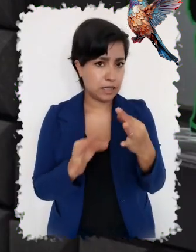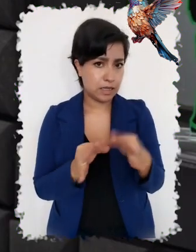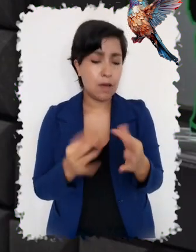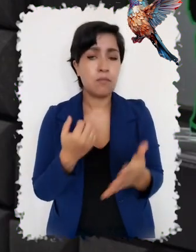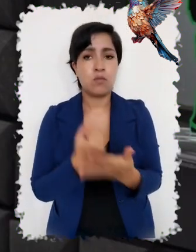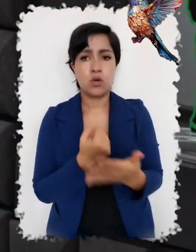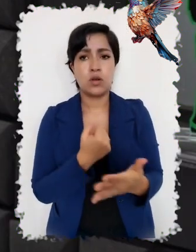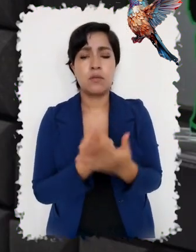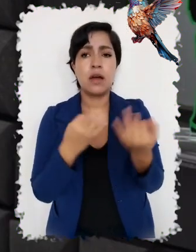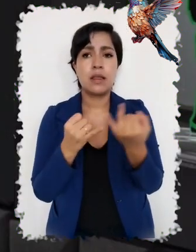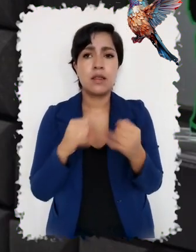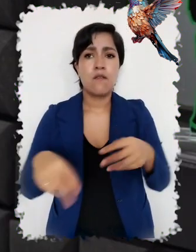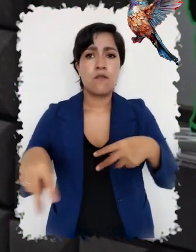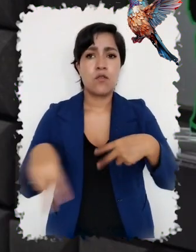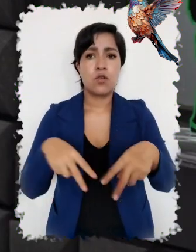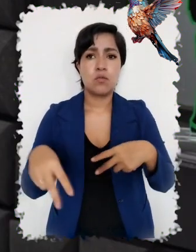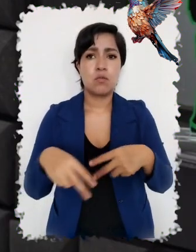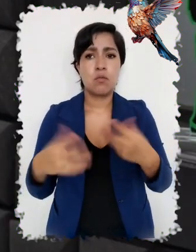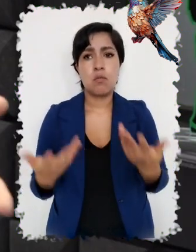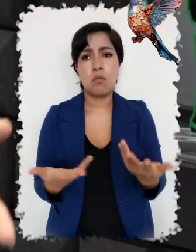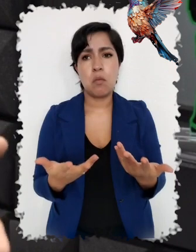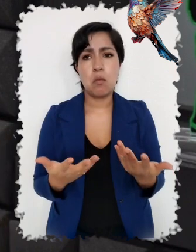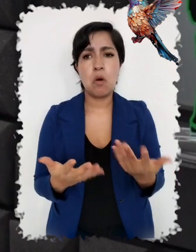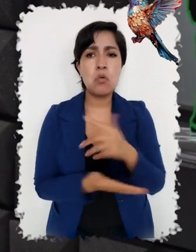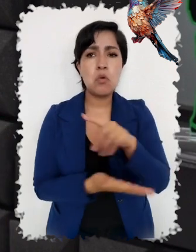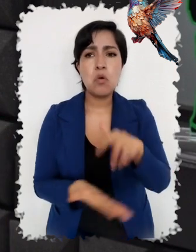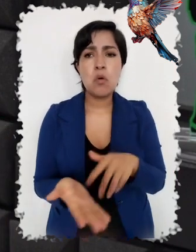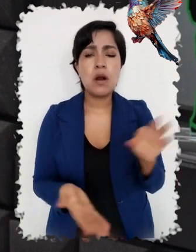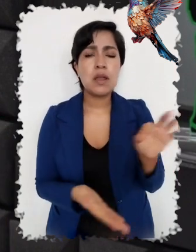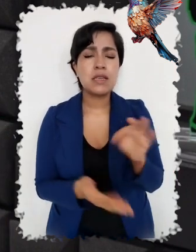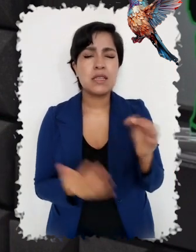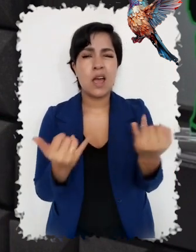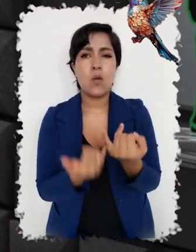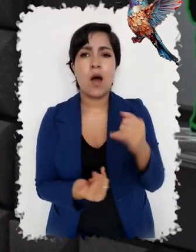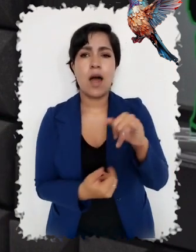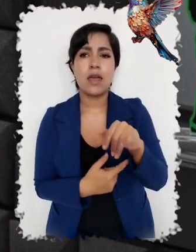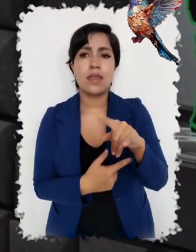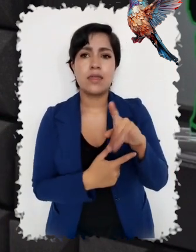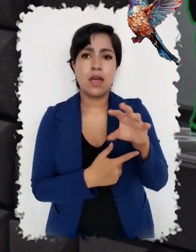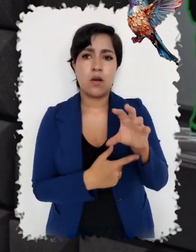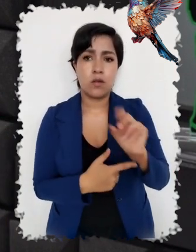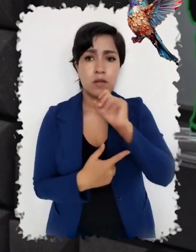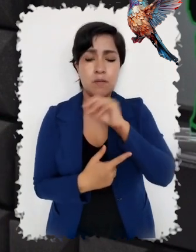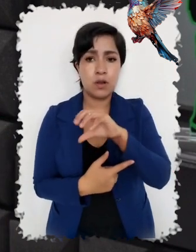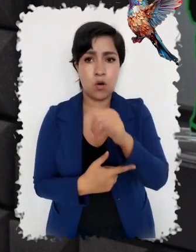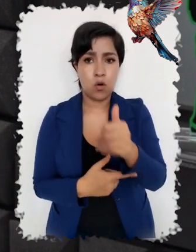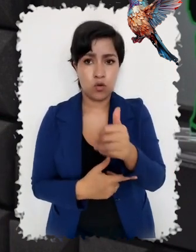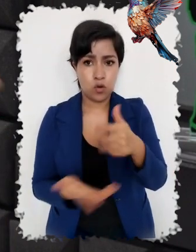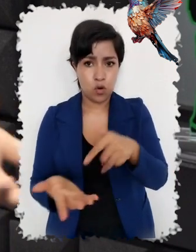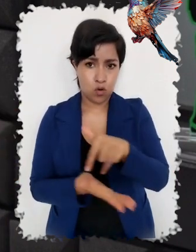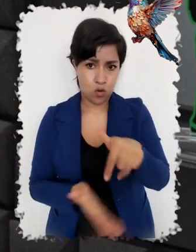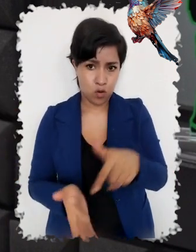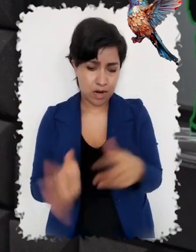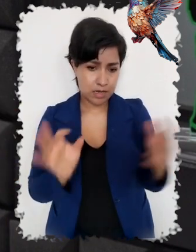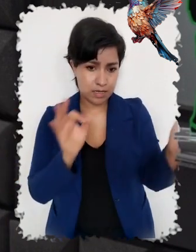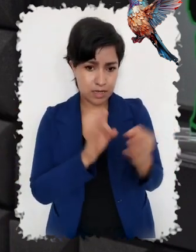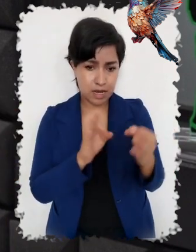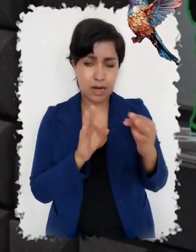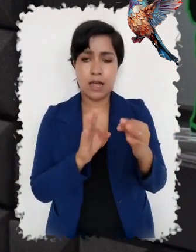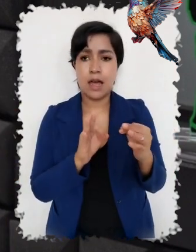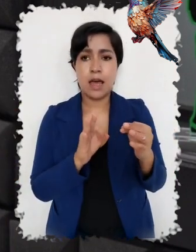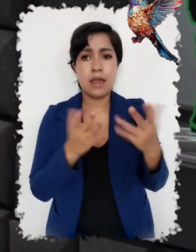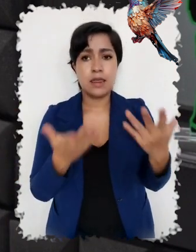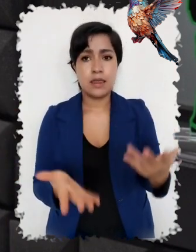fútbol seguramente va a ser en un espacio como indeco o estamos viendo hay una cancha cerca de la harinera Es probable que también